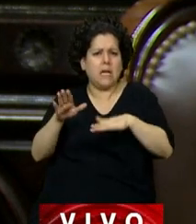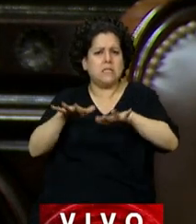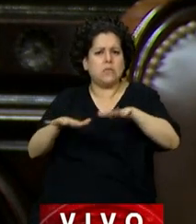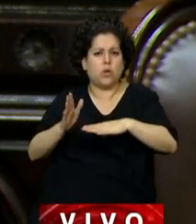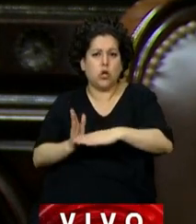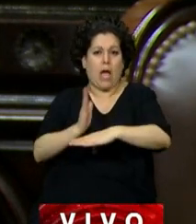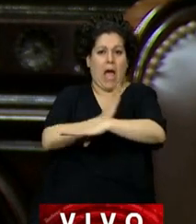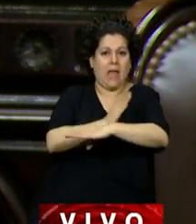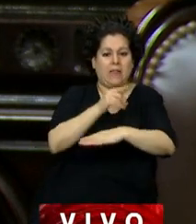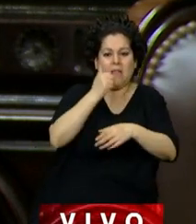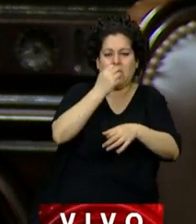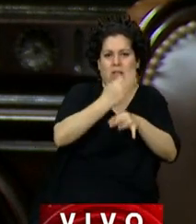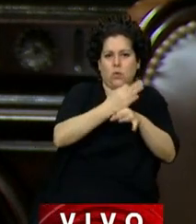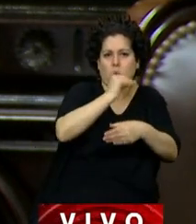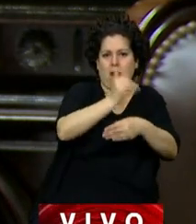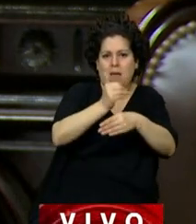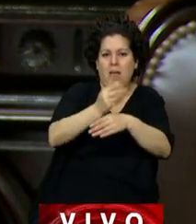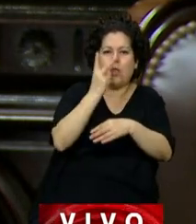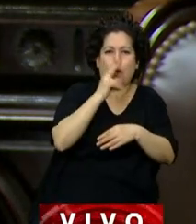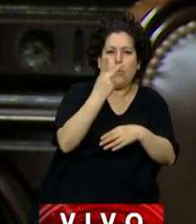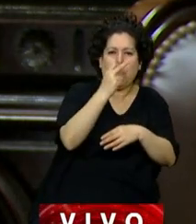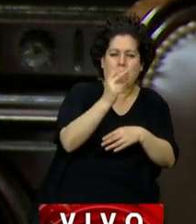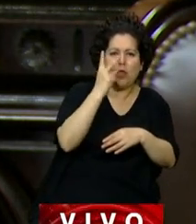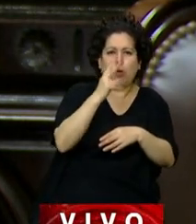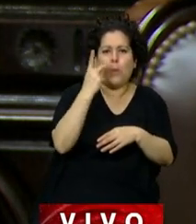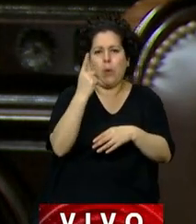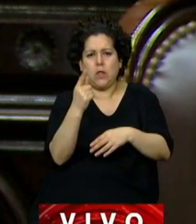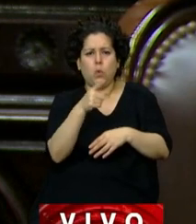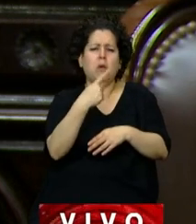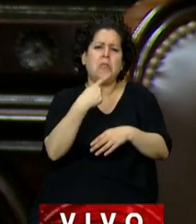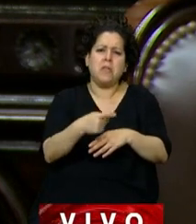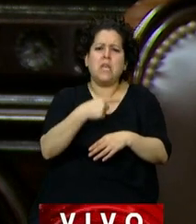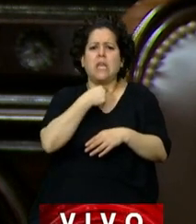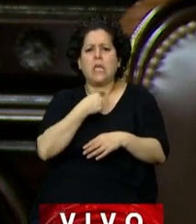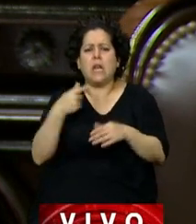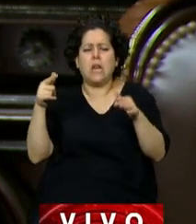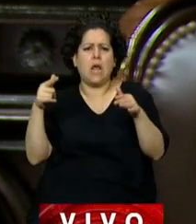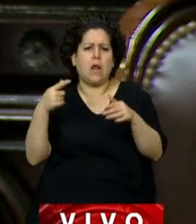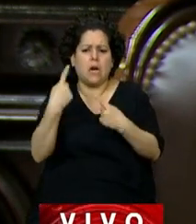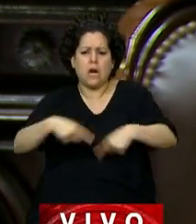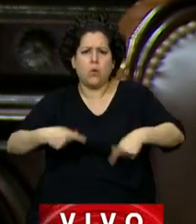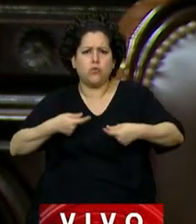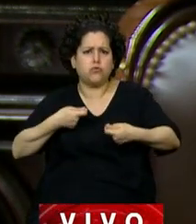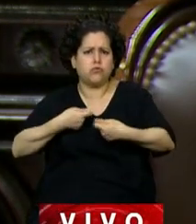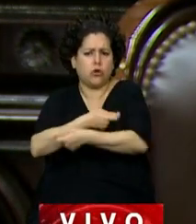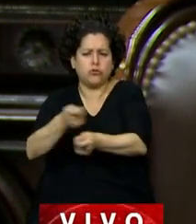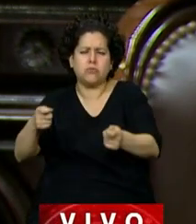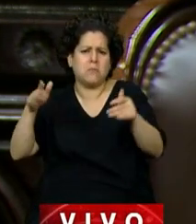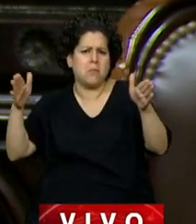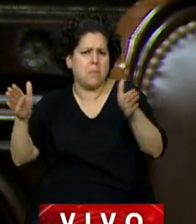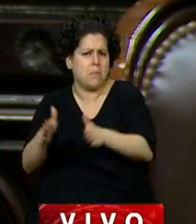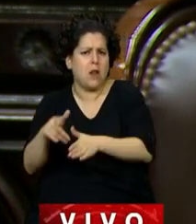previa al cierre de las escuelas 2020-2021, insistir en reducir los recursos en un área que es